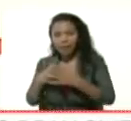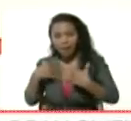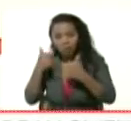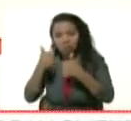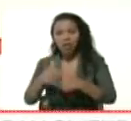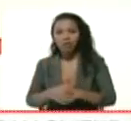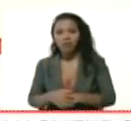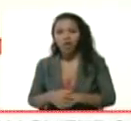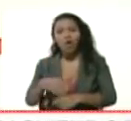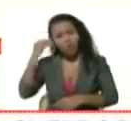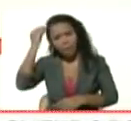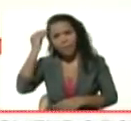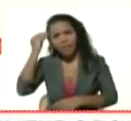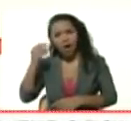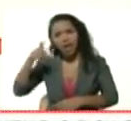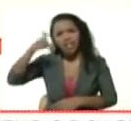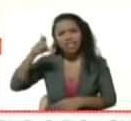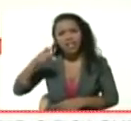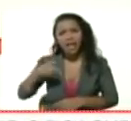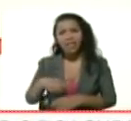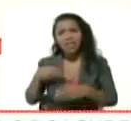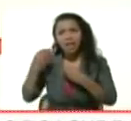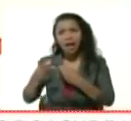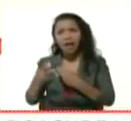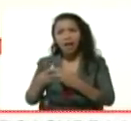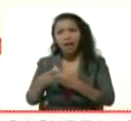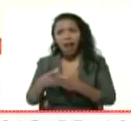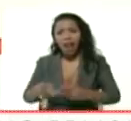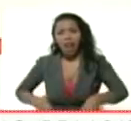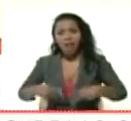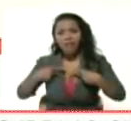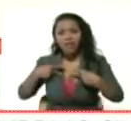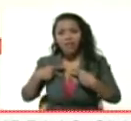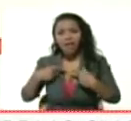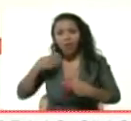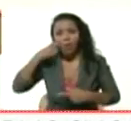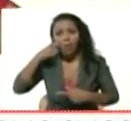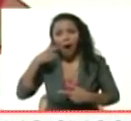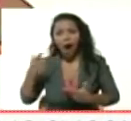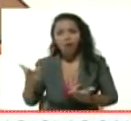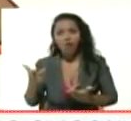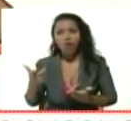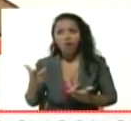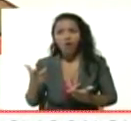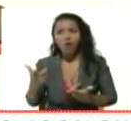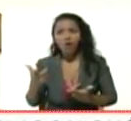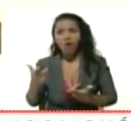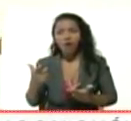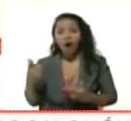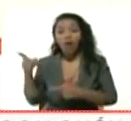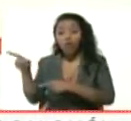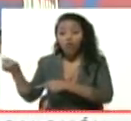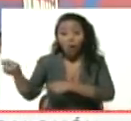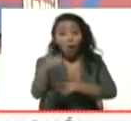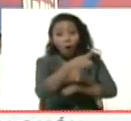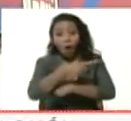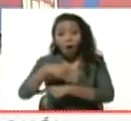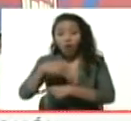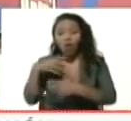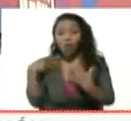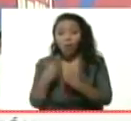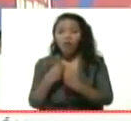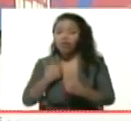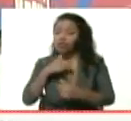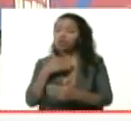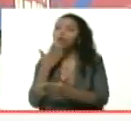¿No habrá pensado en la necesidad de preservar la vida de un ser humano? Aquí todos estos compañeros saben, aquí nosotros no le